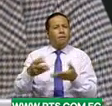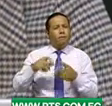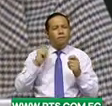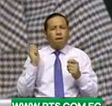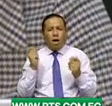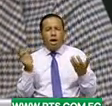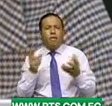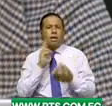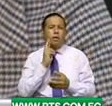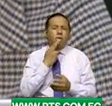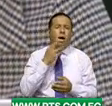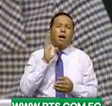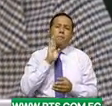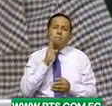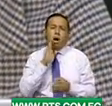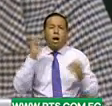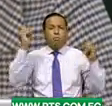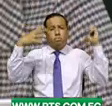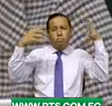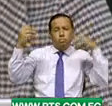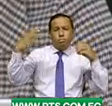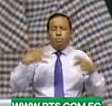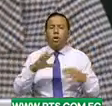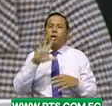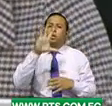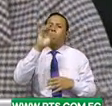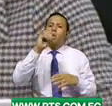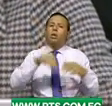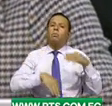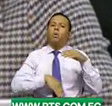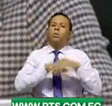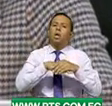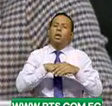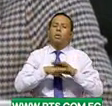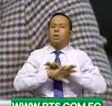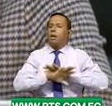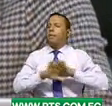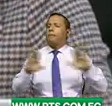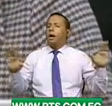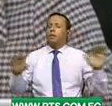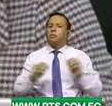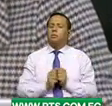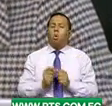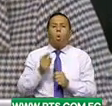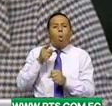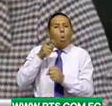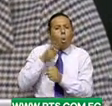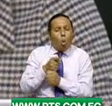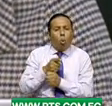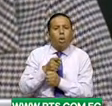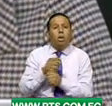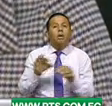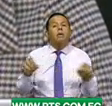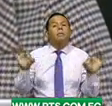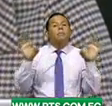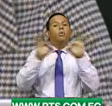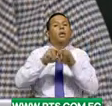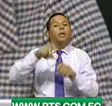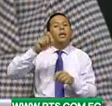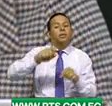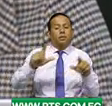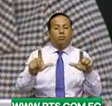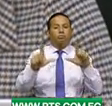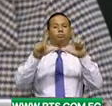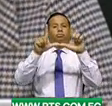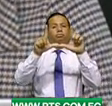restaurantes, bares, discotecas y afines, en centros de tolerancia, con obligatoriedad de certificado de